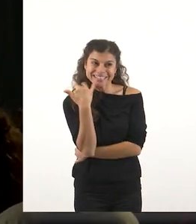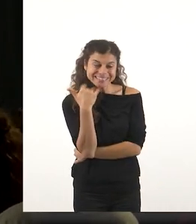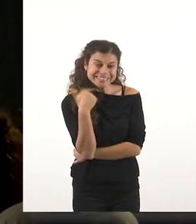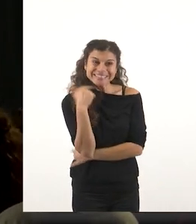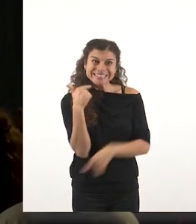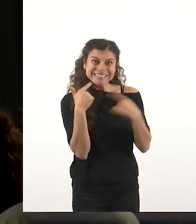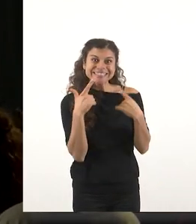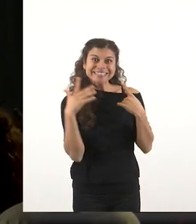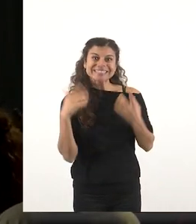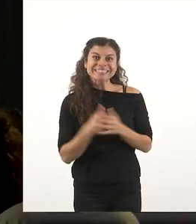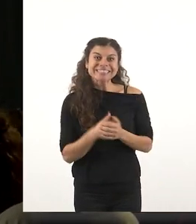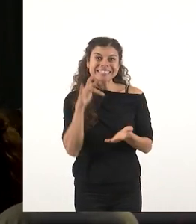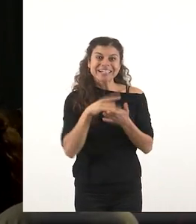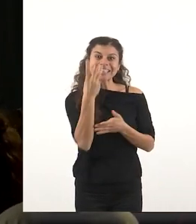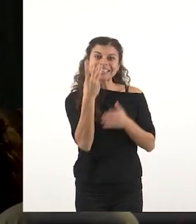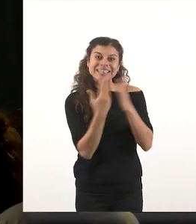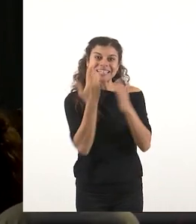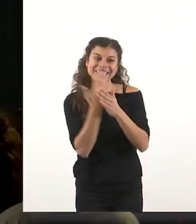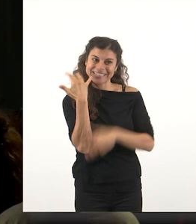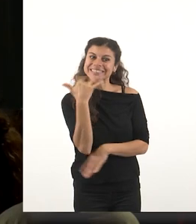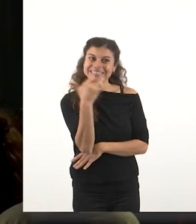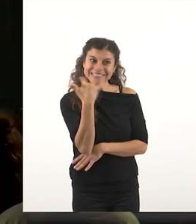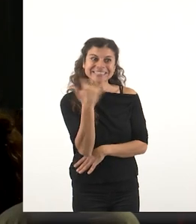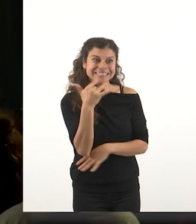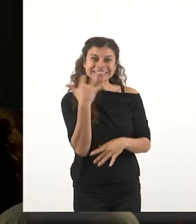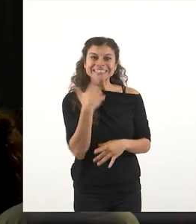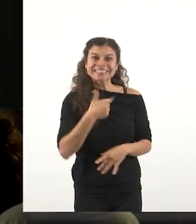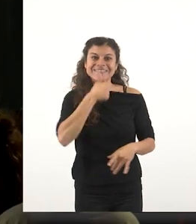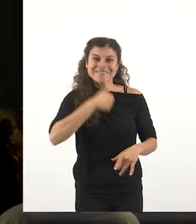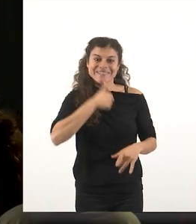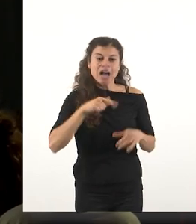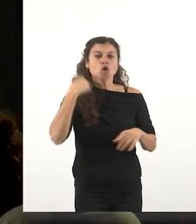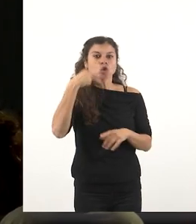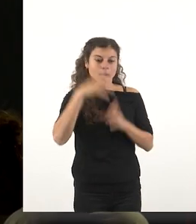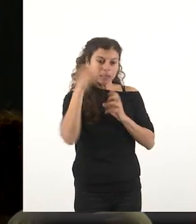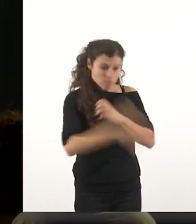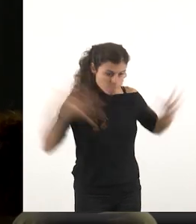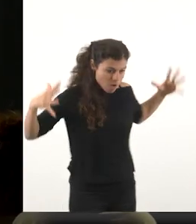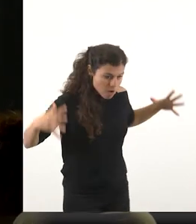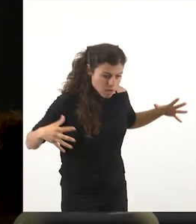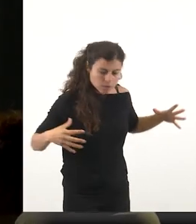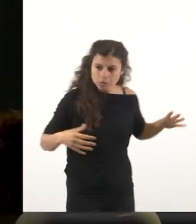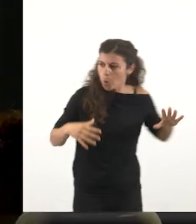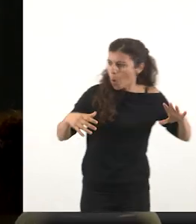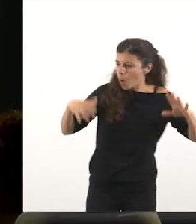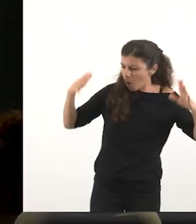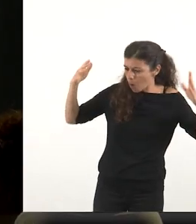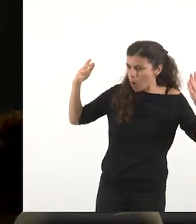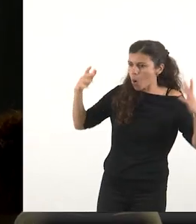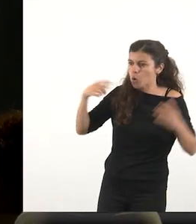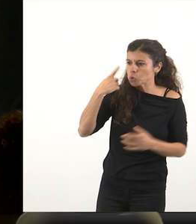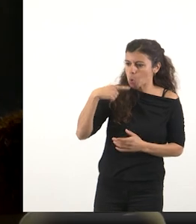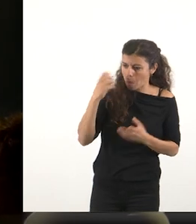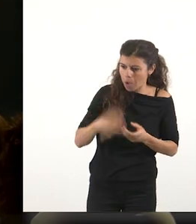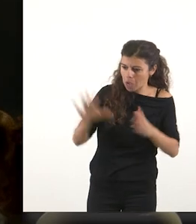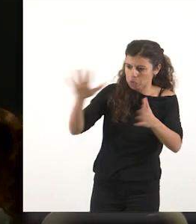Cuando llega el personaje femenino tres días riéndose de cosas que no le hacen gracia, se le cae, yo que sé, un tomate al suelo. Y ahí está todo. Joder, día por un tomate, colega, qué histérica,